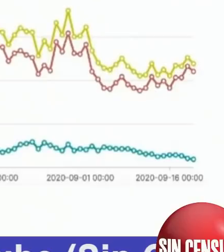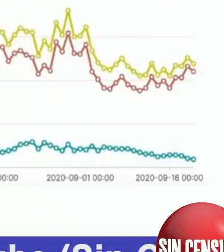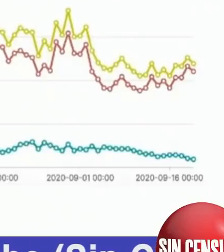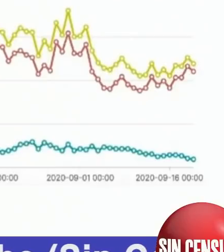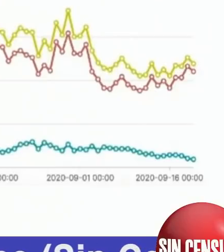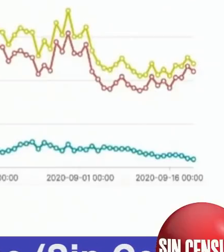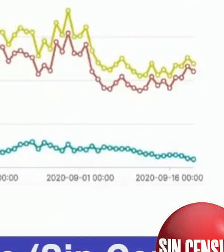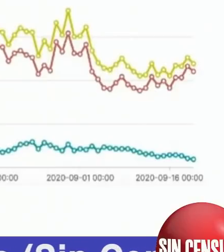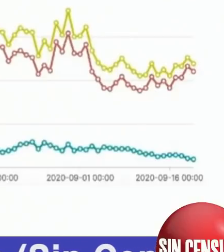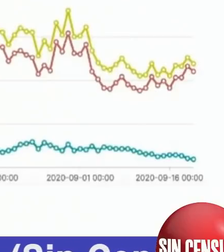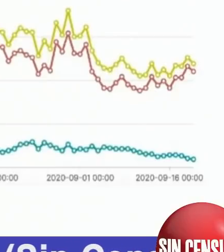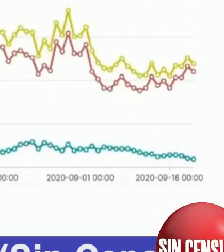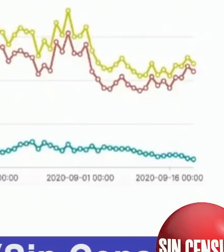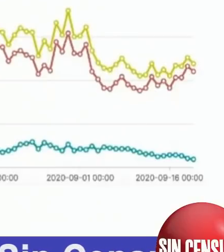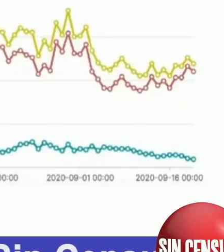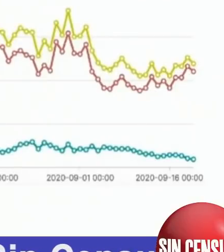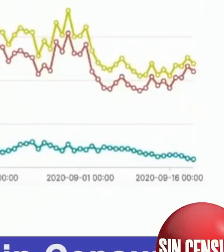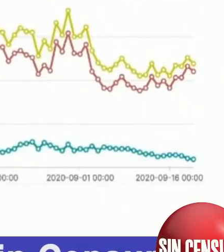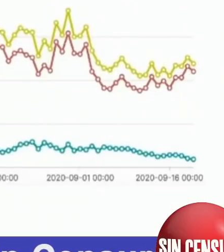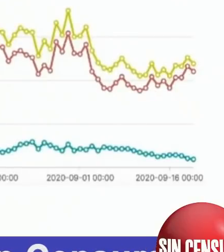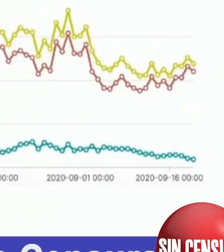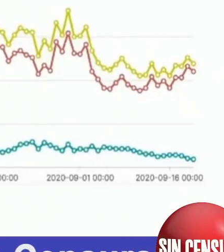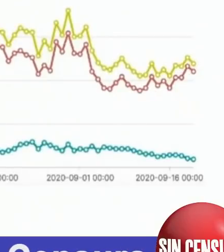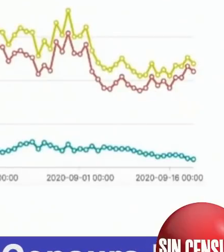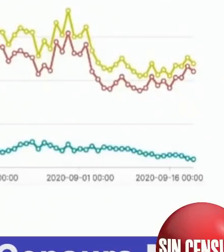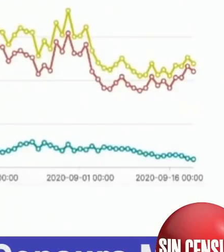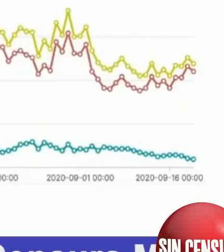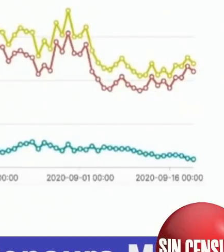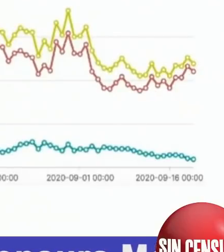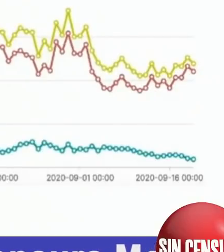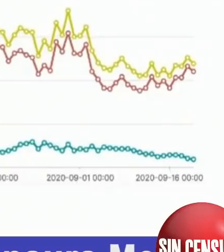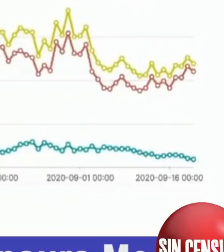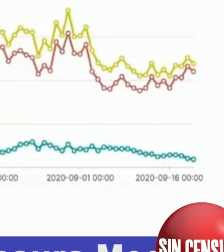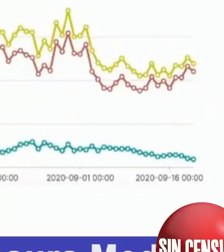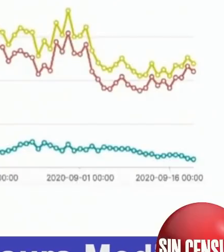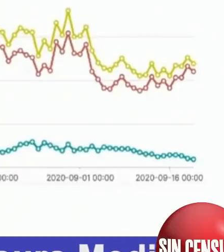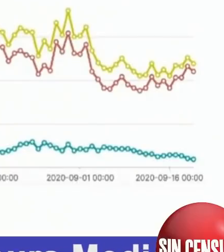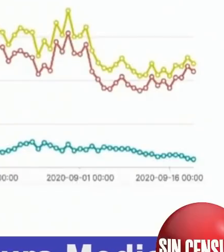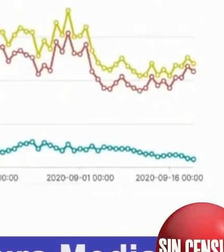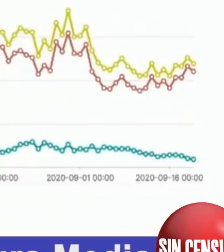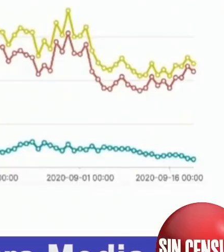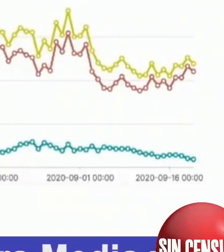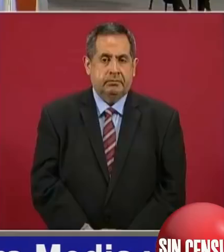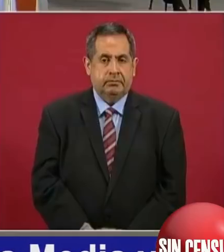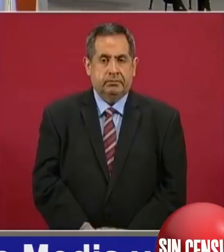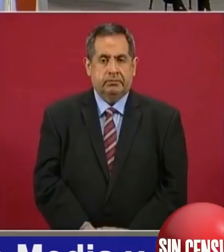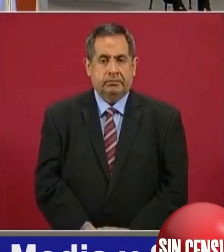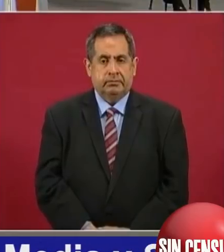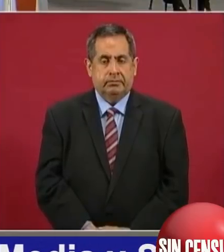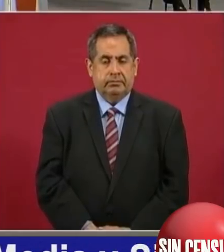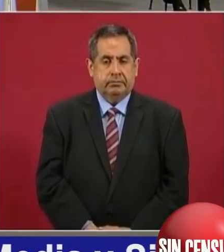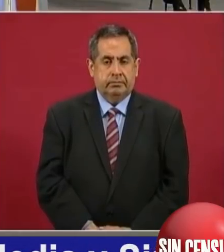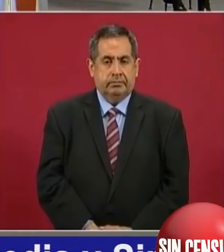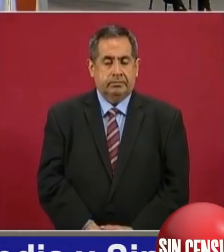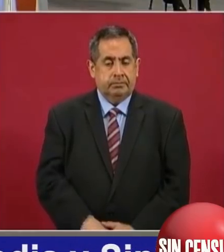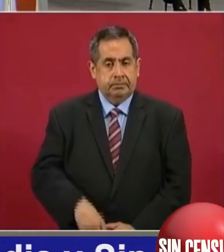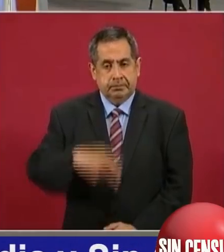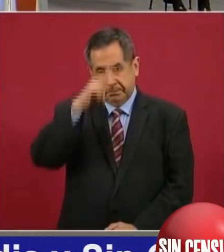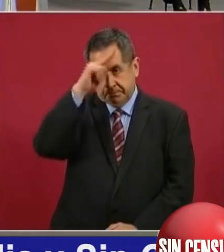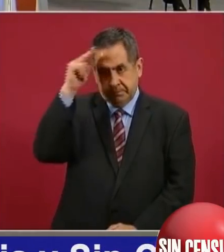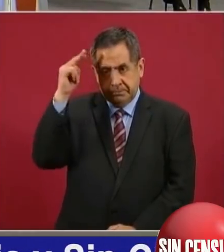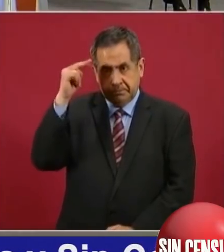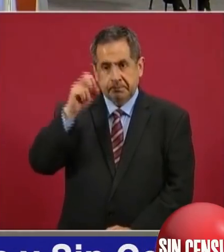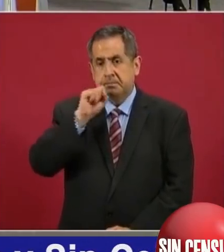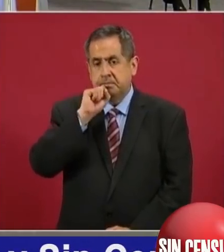este punto, que es la segunda quincena de junio, hasta la fecha, con una reducción general. La siguiente. En Nayarit, lo